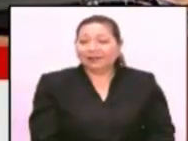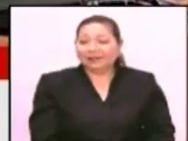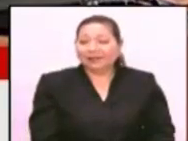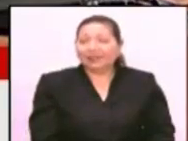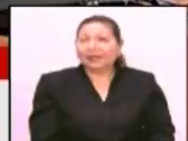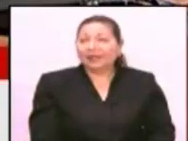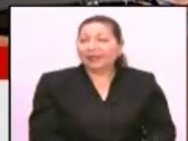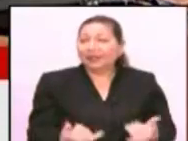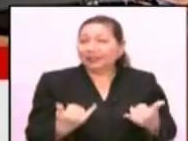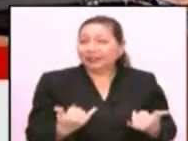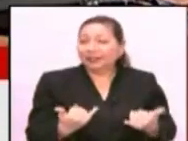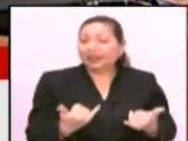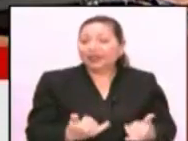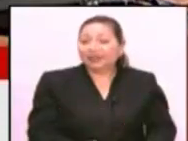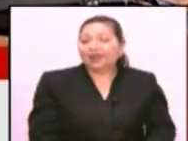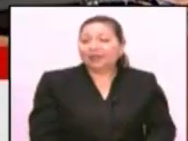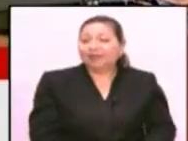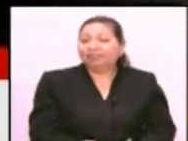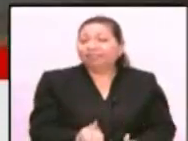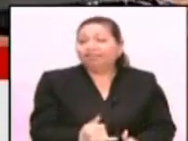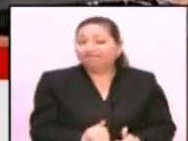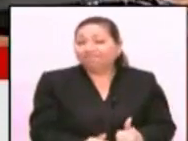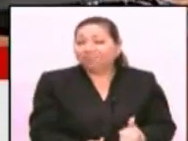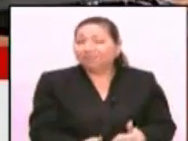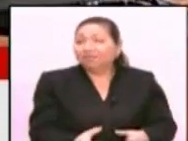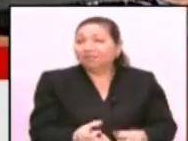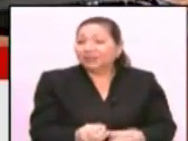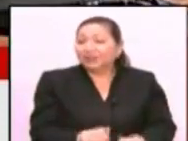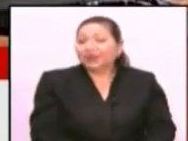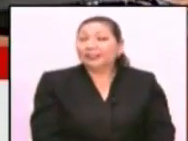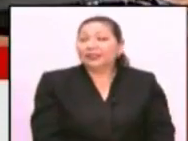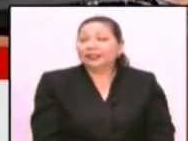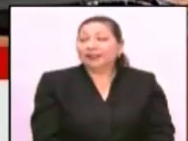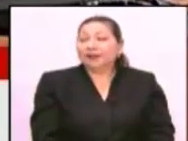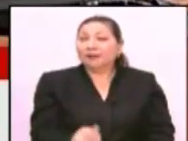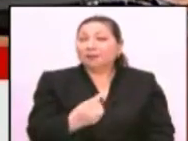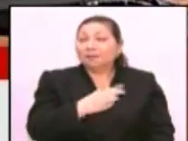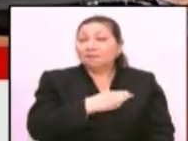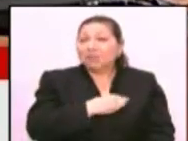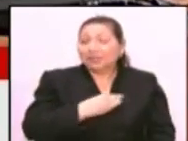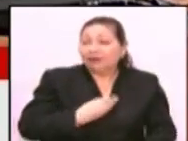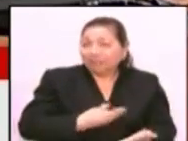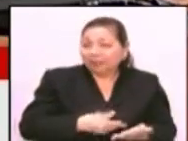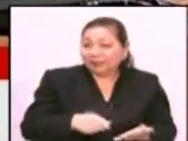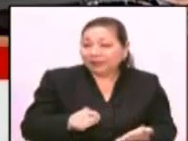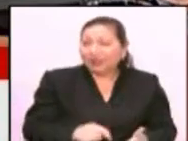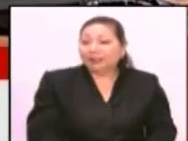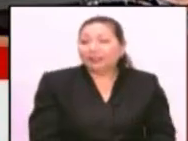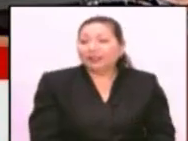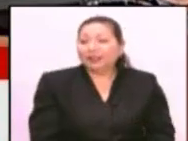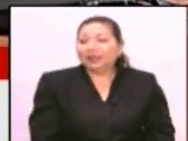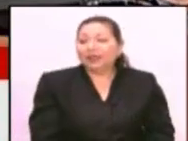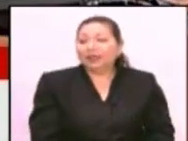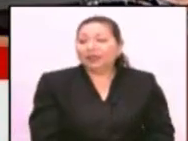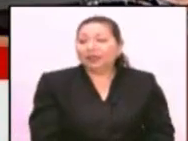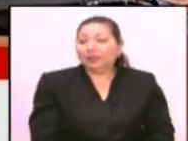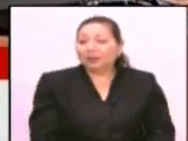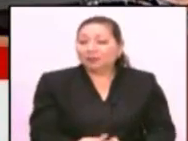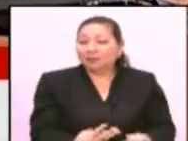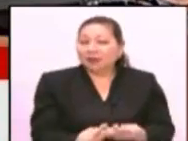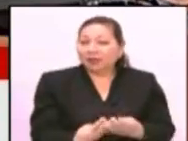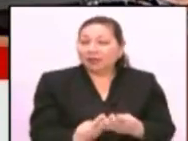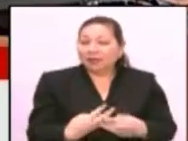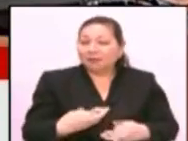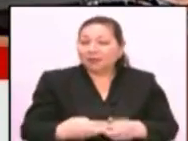Esto, presidente, es lo que al final, tomando las palabras de la Premier en su lanzamiento del discurso, dijo una cárcel